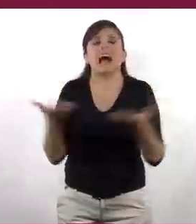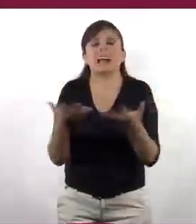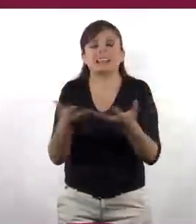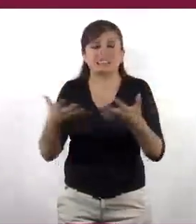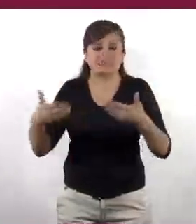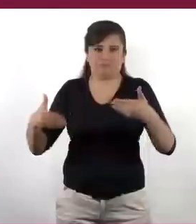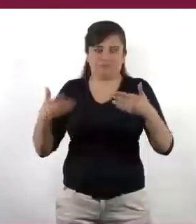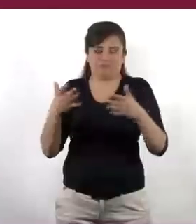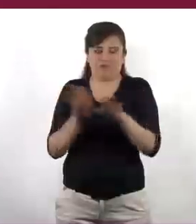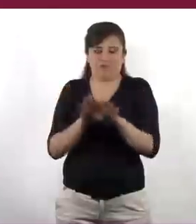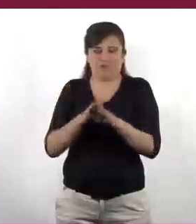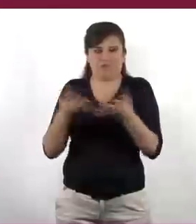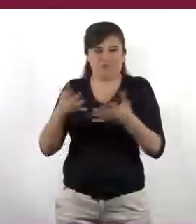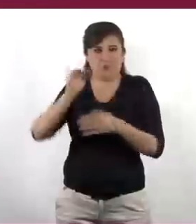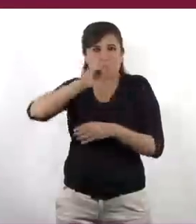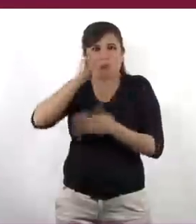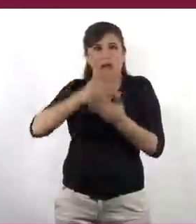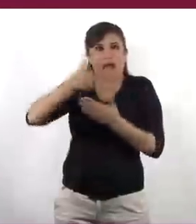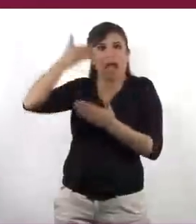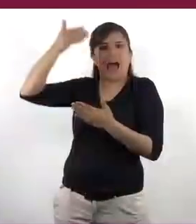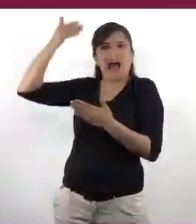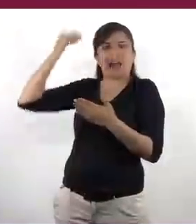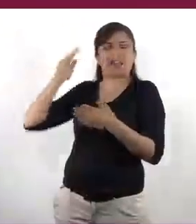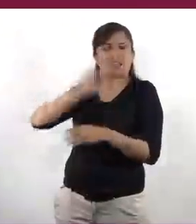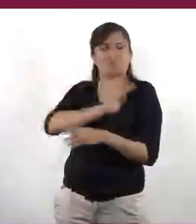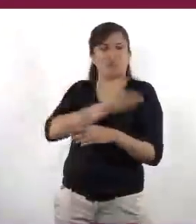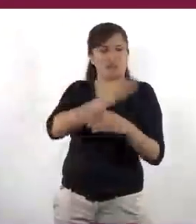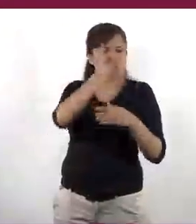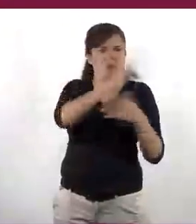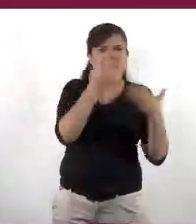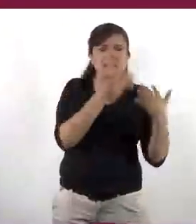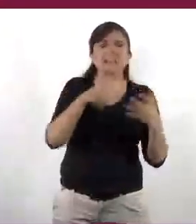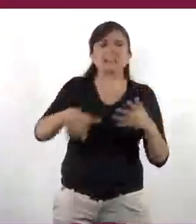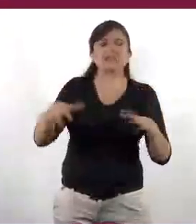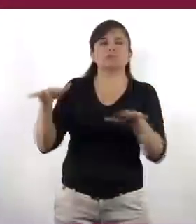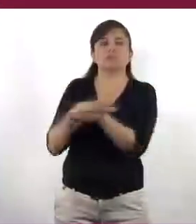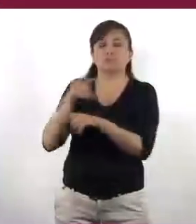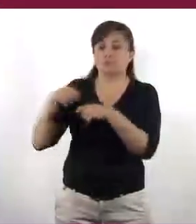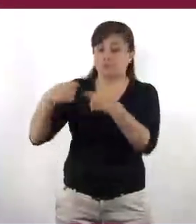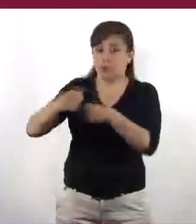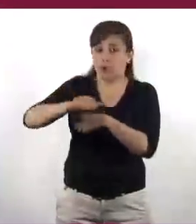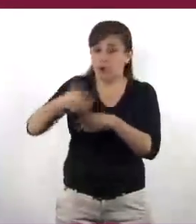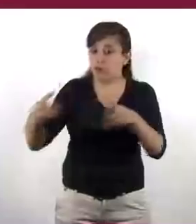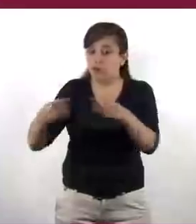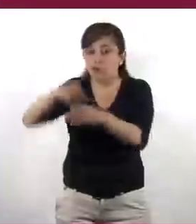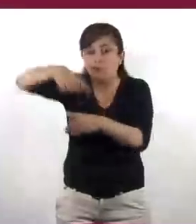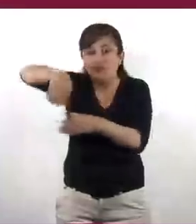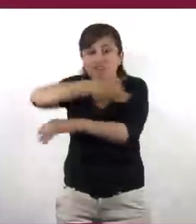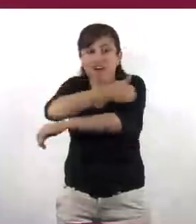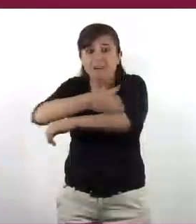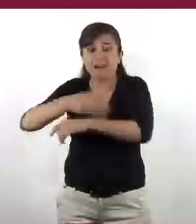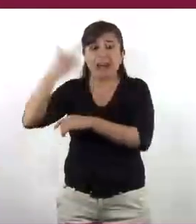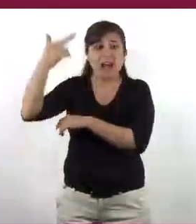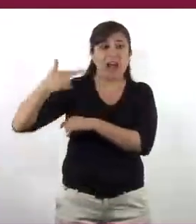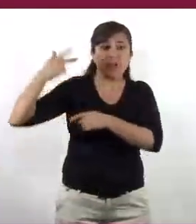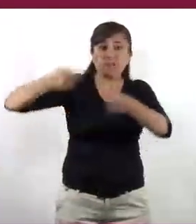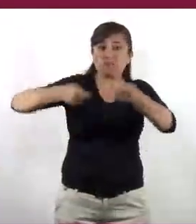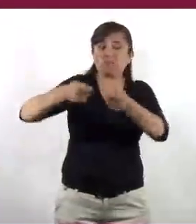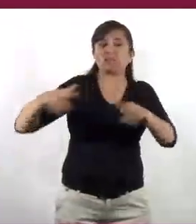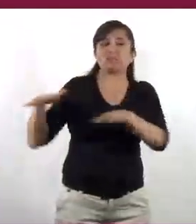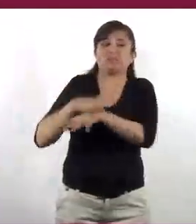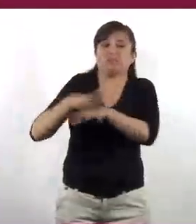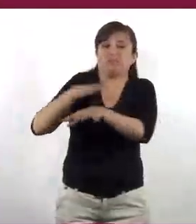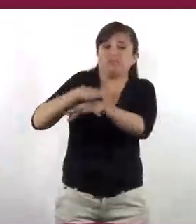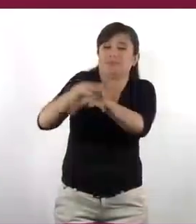acciones nunca antes realizadas en la corona española, ya que Francia se caracterizaba por tener una mayor